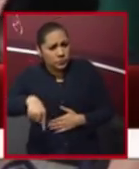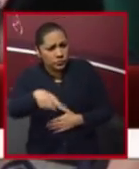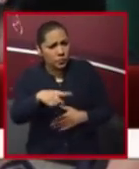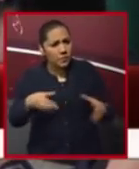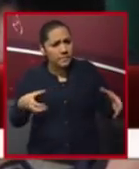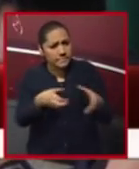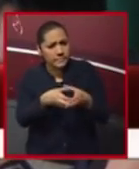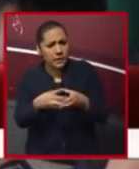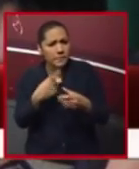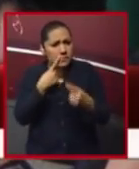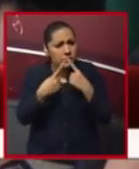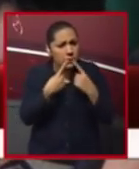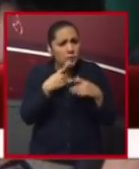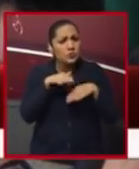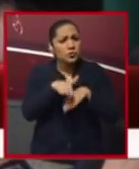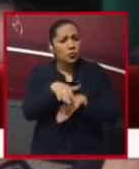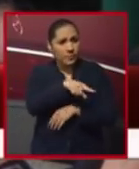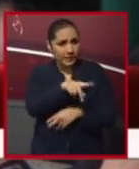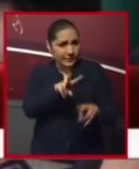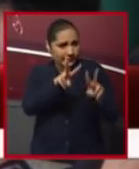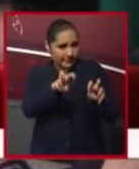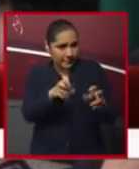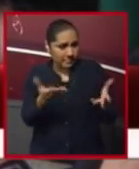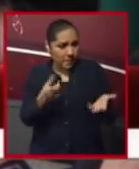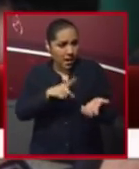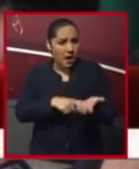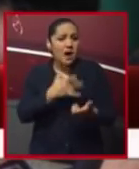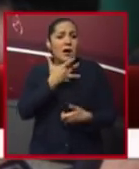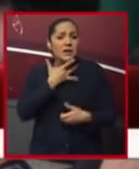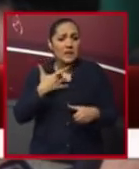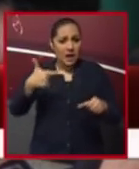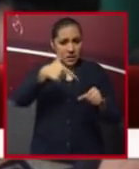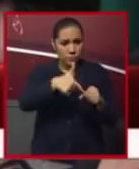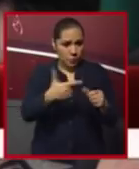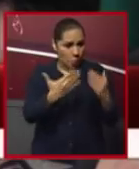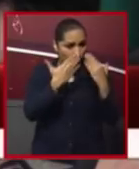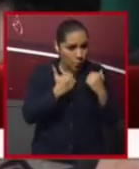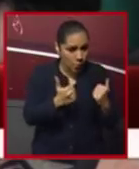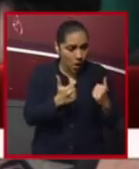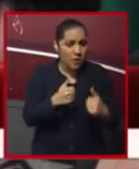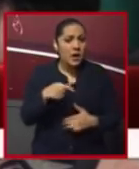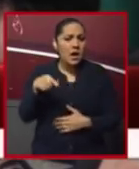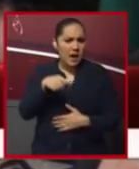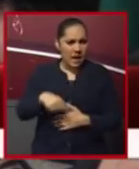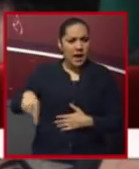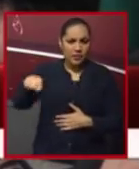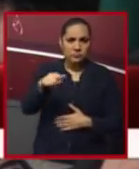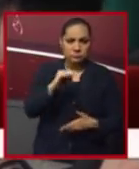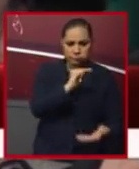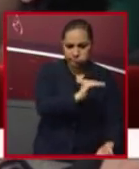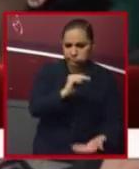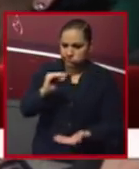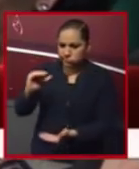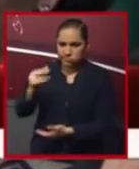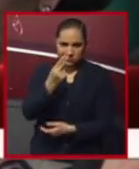que fueron ante este tema del desabasto con sus garrafas a obtener la gasolina que de allí